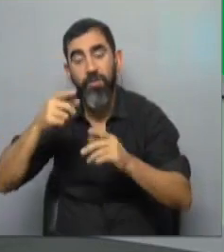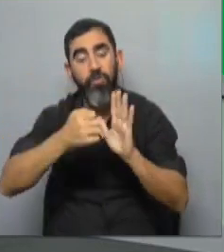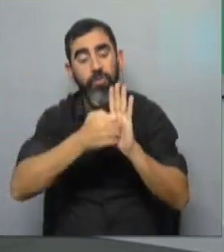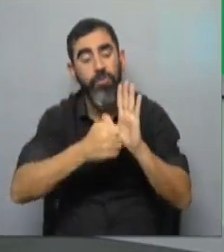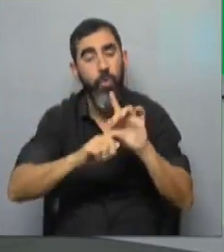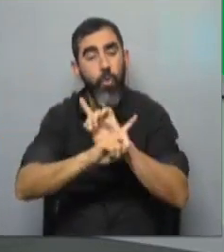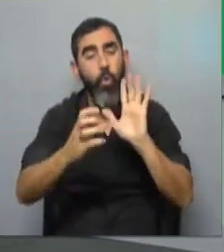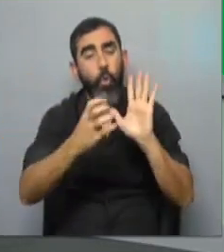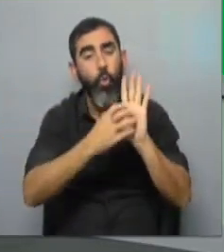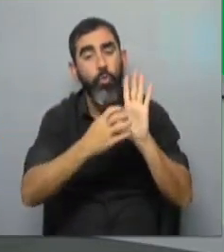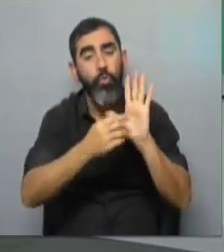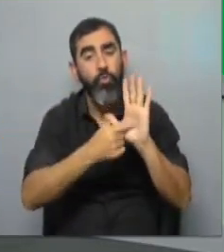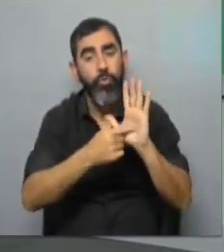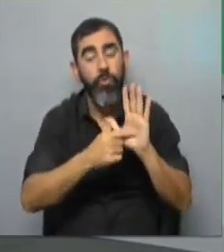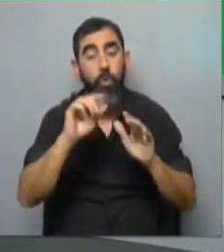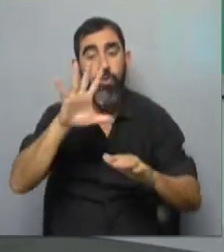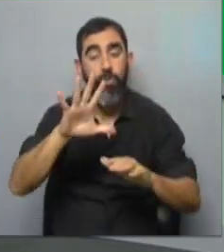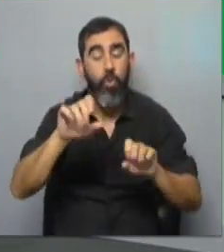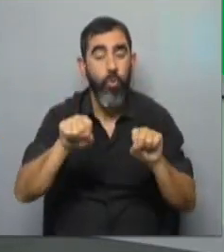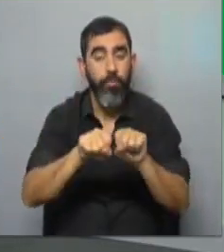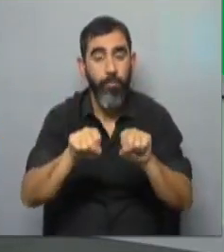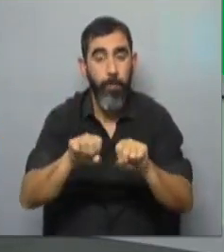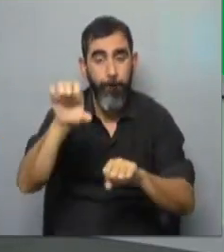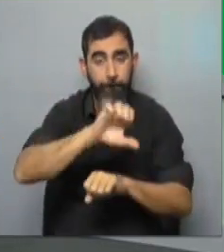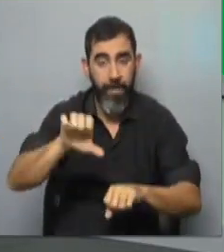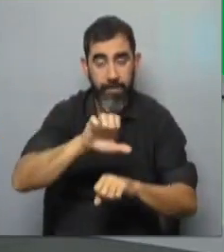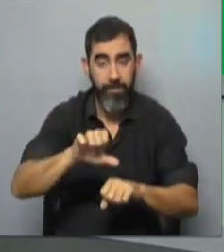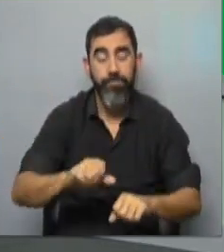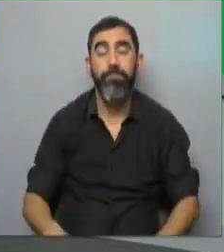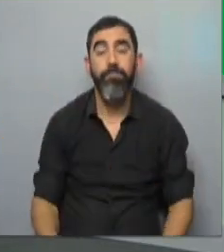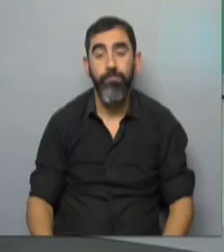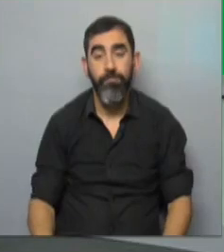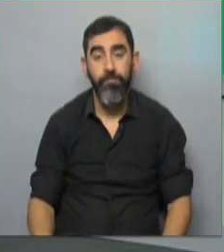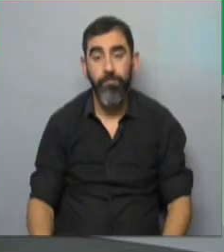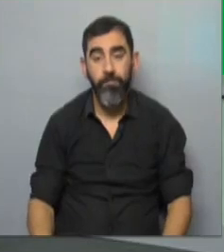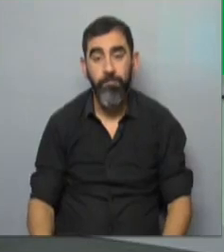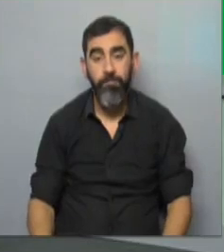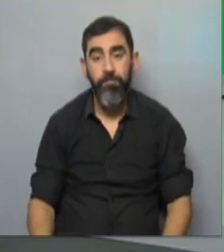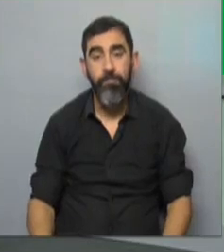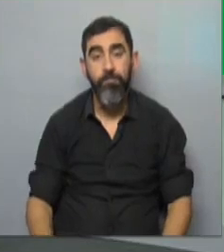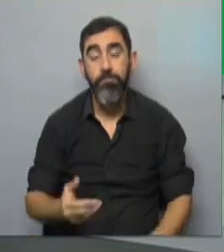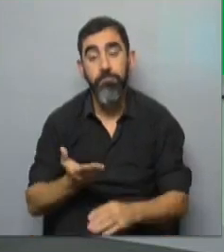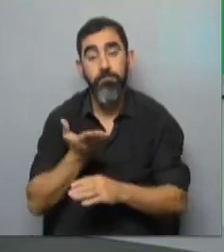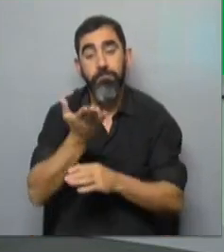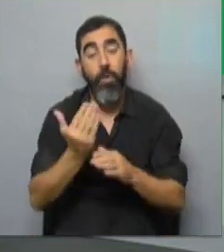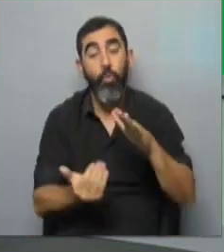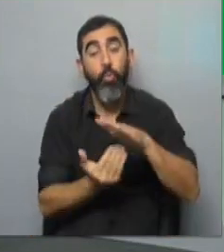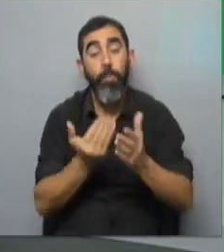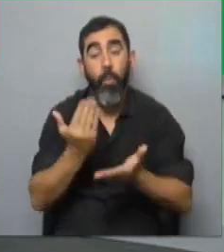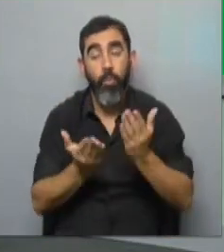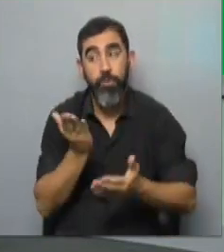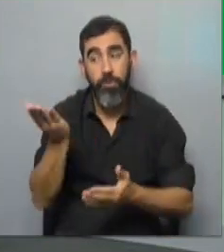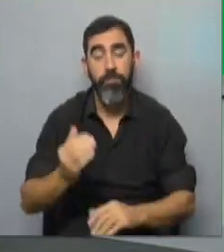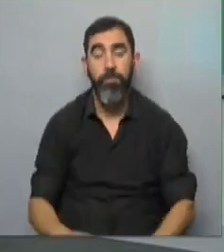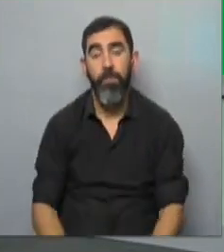declarado inconstitucional para las 5 cable operadoras incluidas en los decretos y que habían sido recurridos a la Suprema Corte de Justicia.